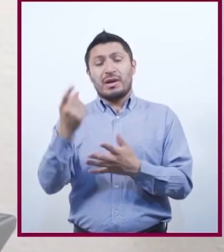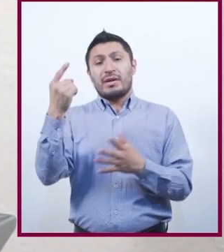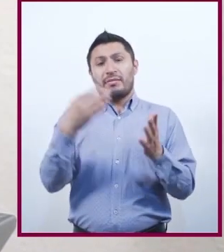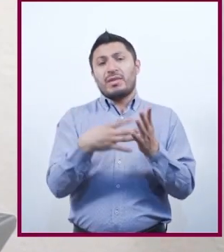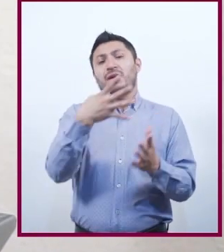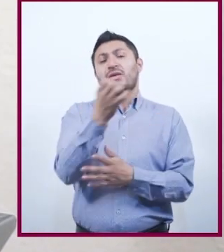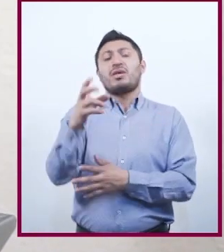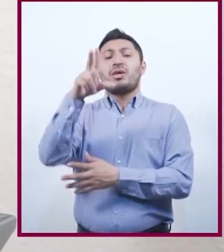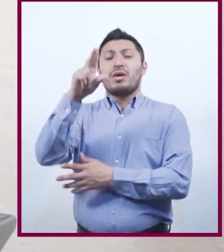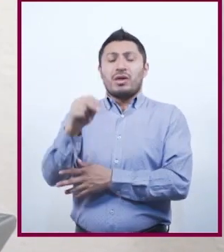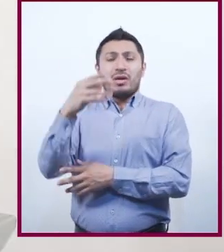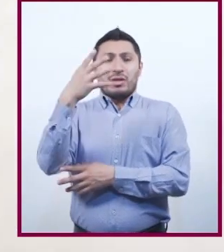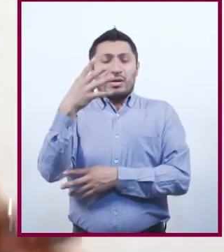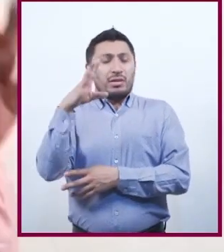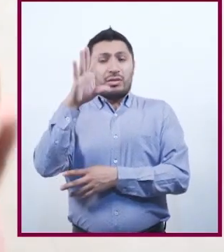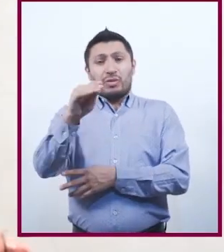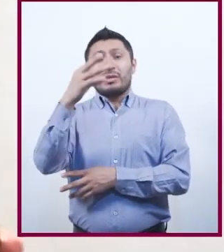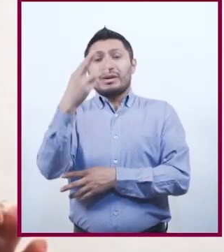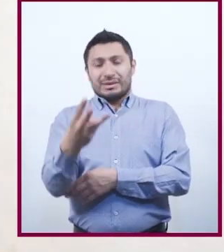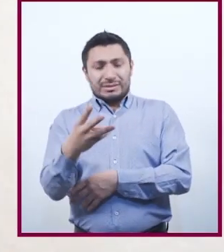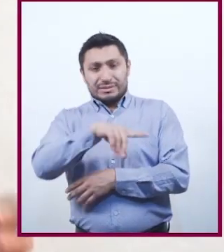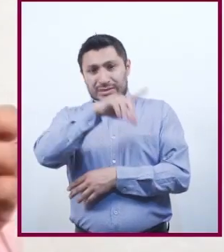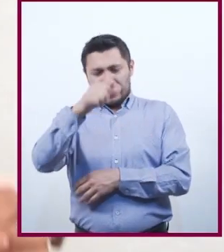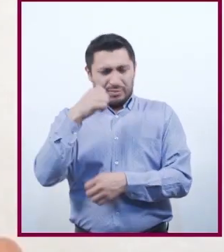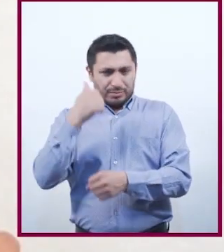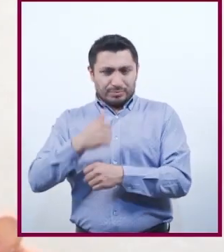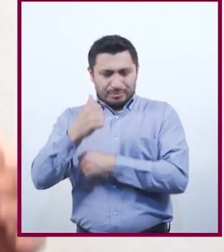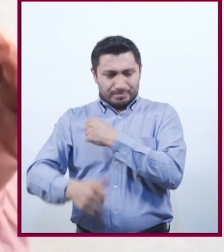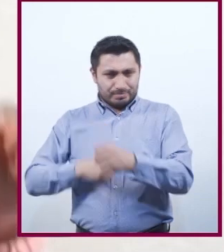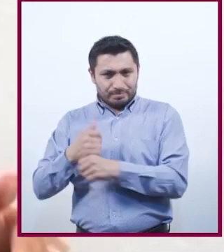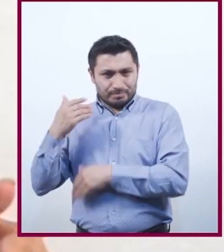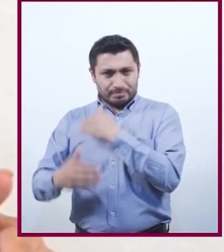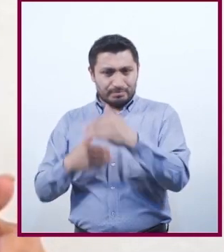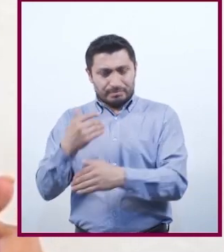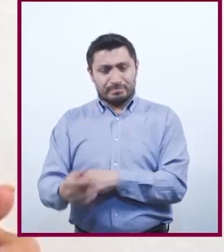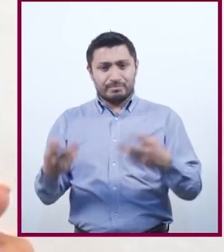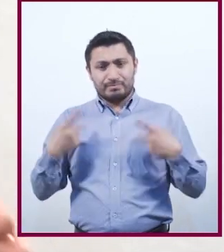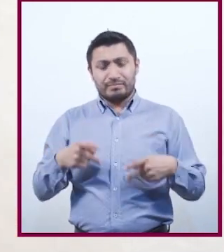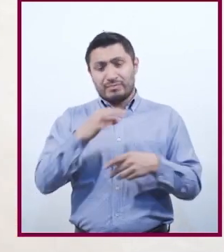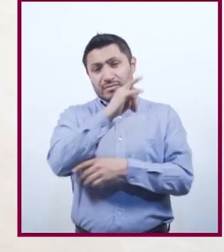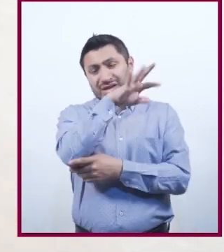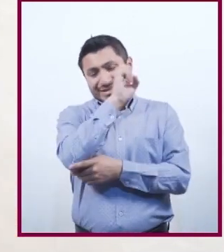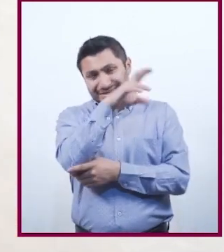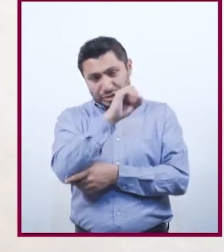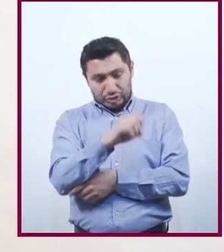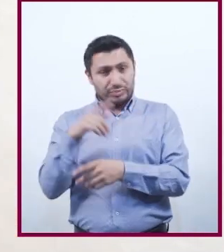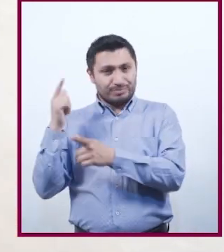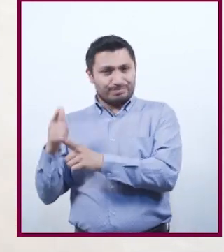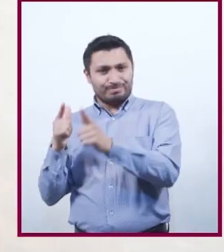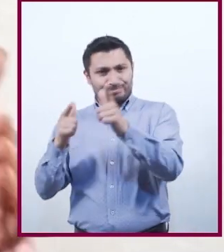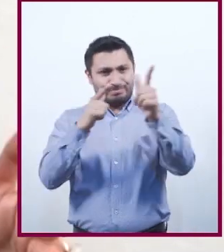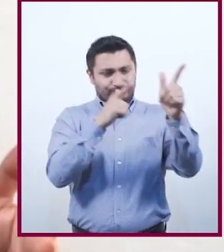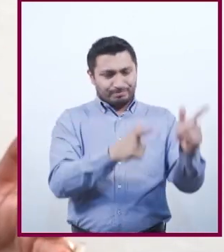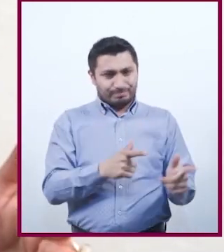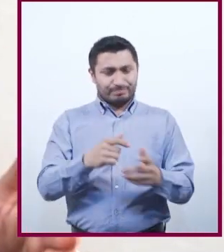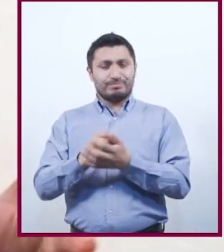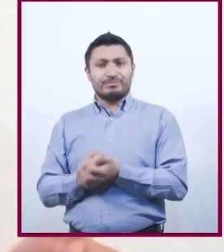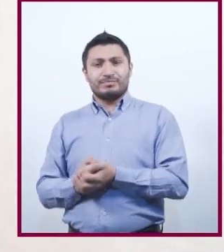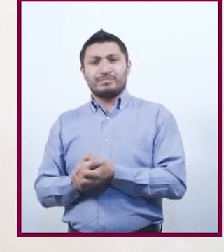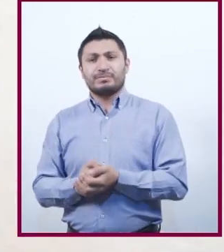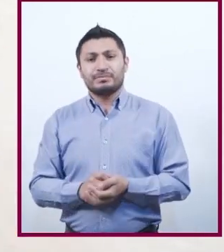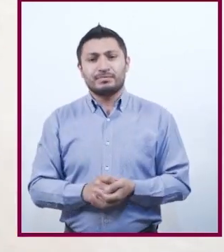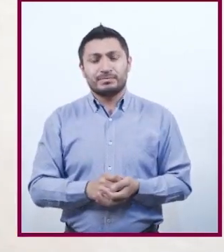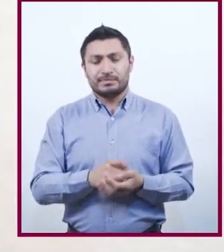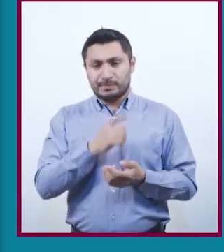en 1993, después de varios años de atentados por parte de palestinos y asesinatos selectivos de las fuerzas de